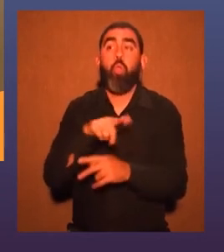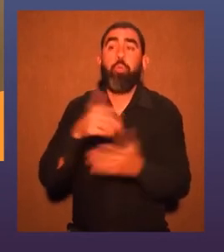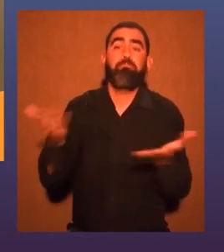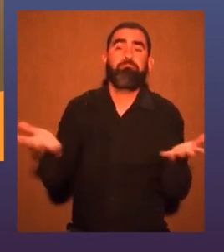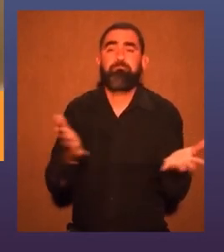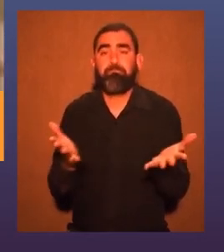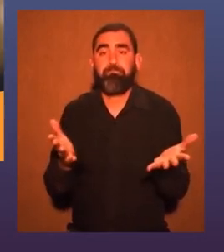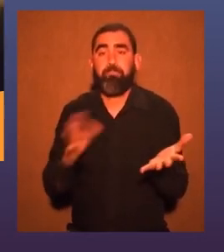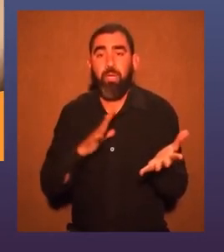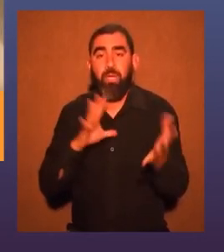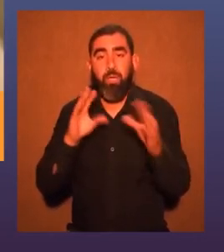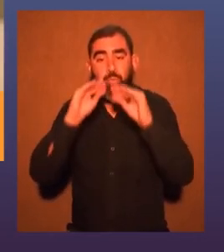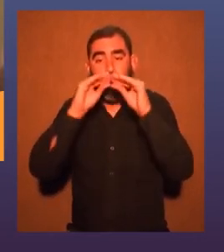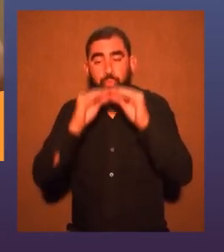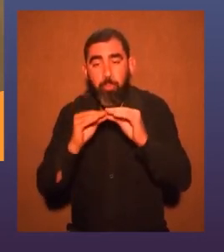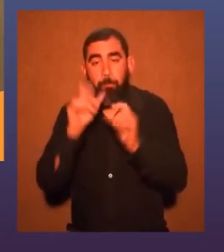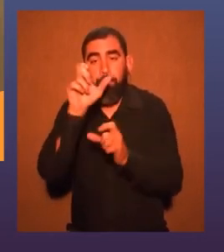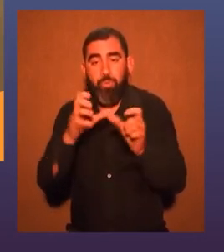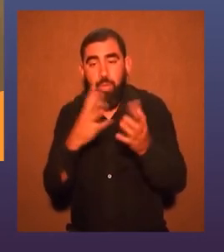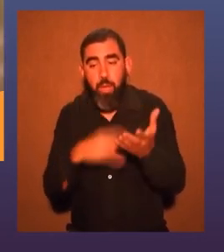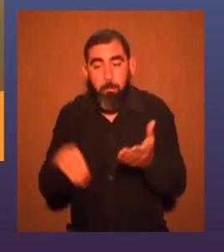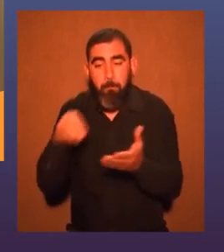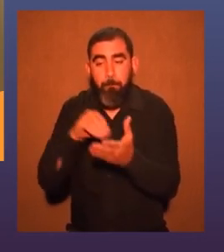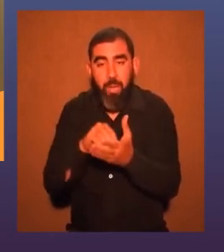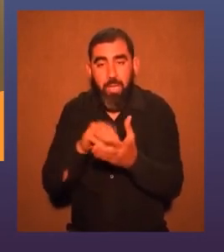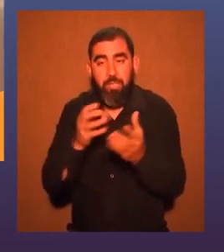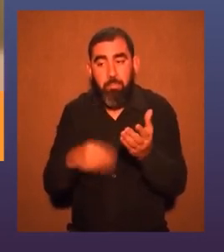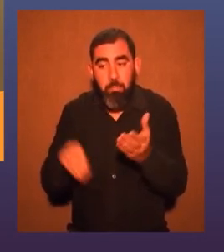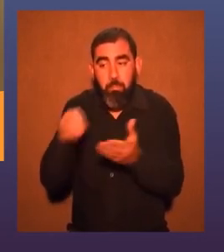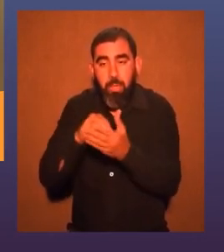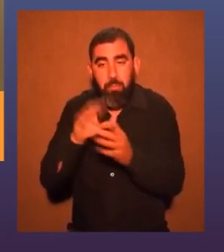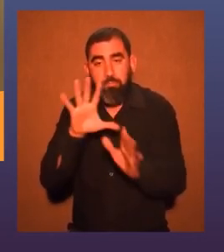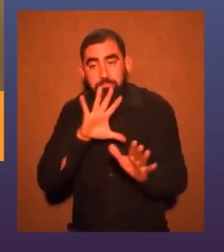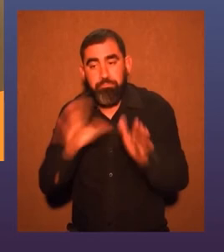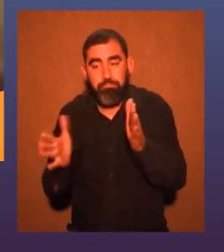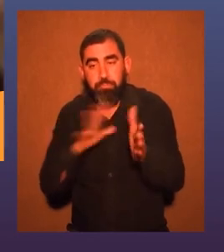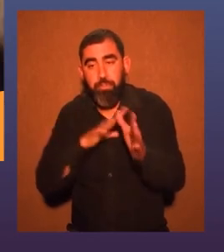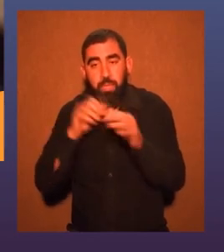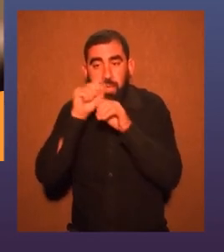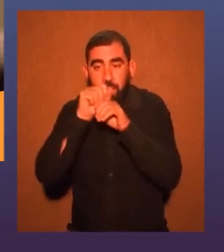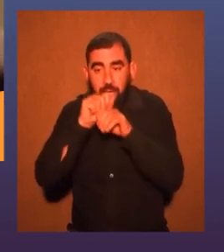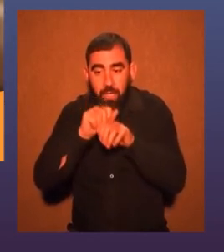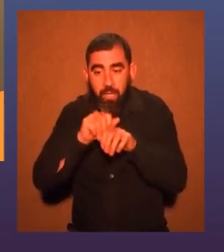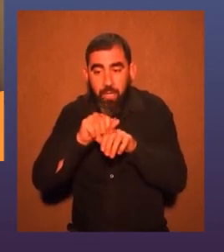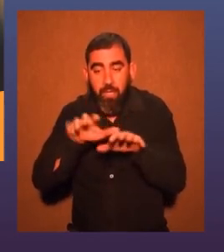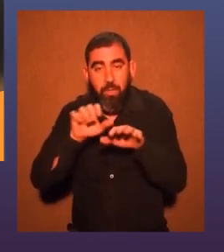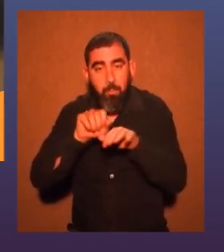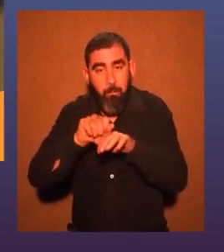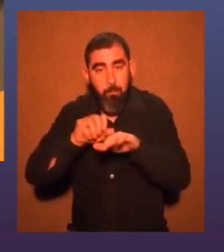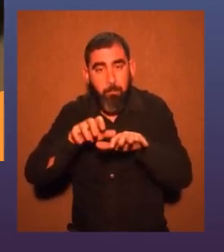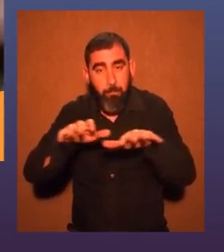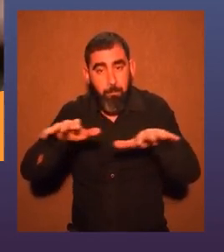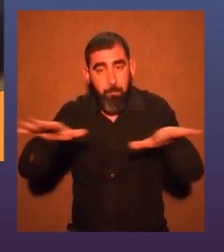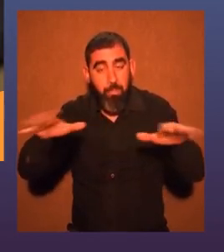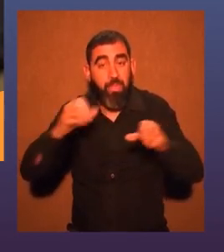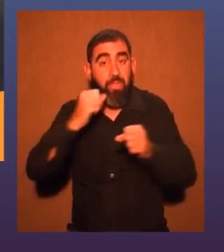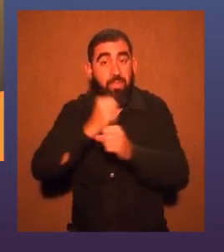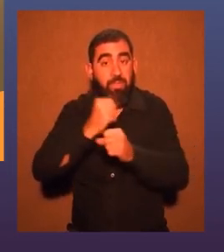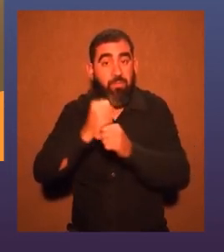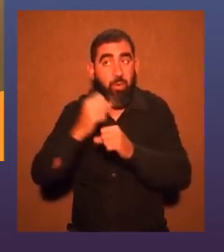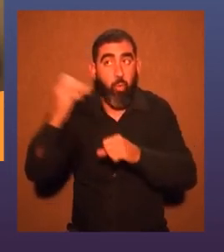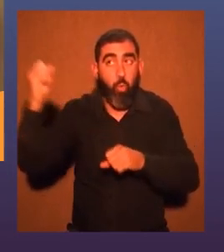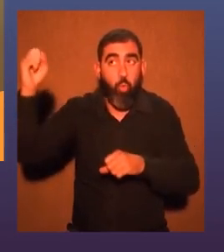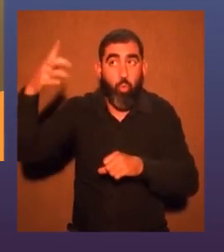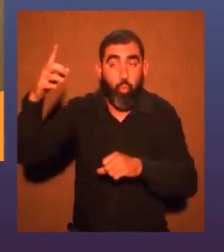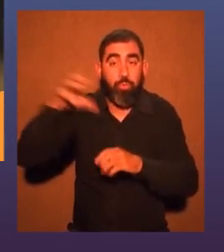parados, se va sumando gente, el equilibrio ese digamos, esa red empieza a ampliarse, entonces ya el laburo del